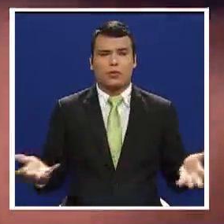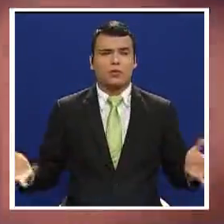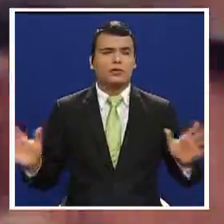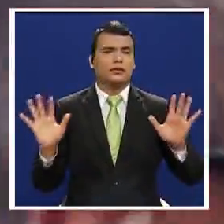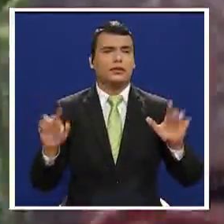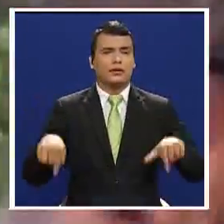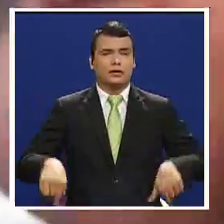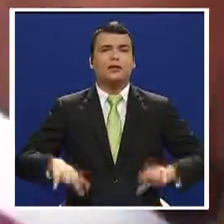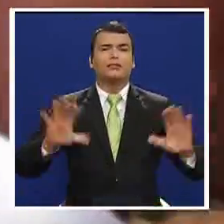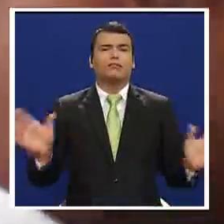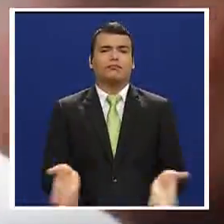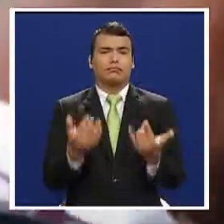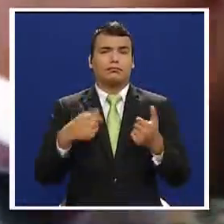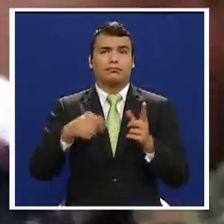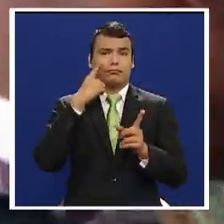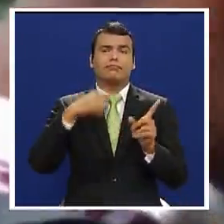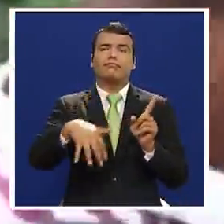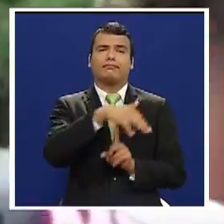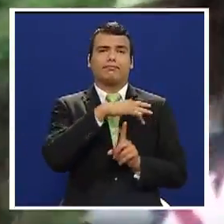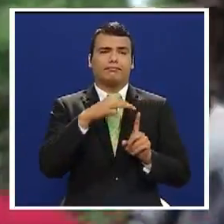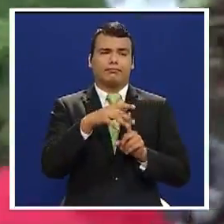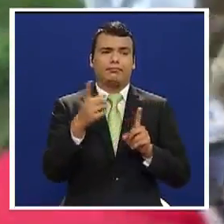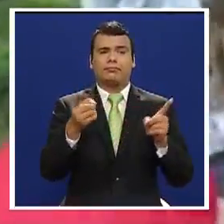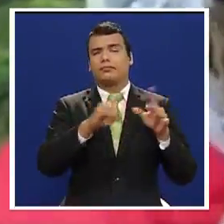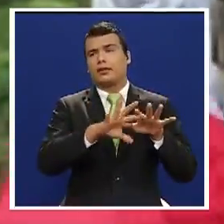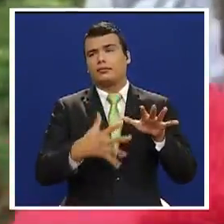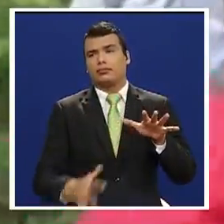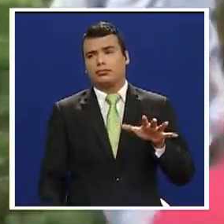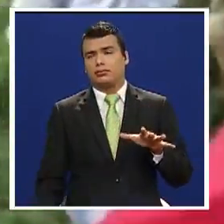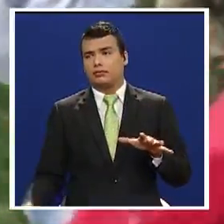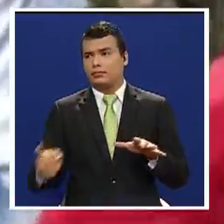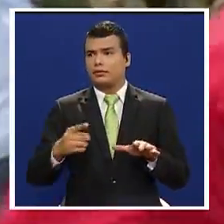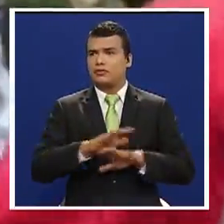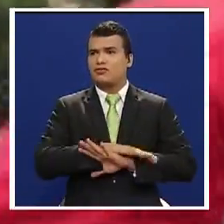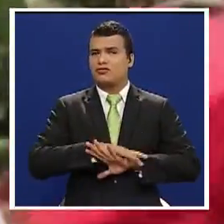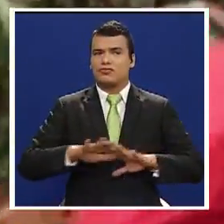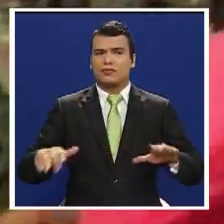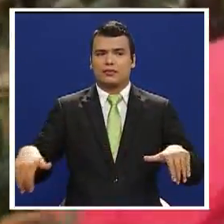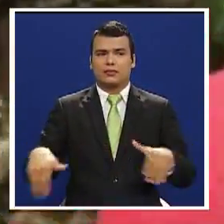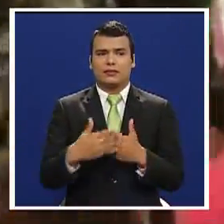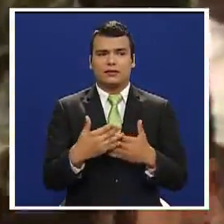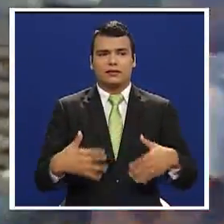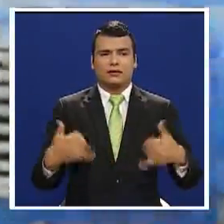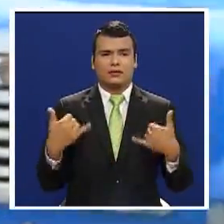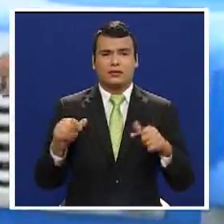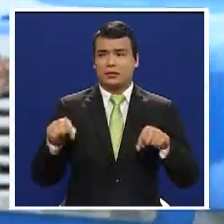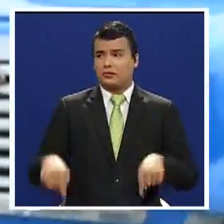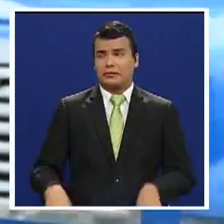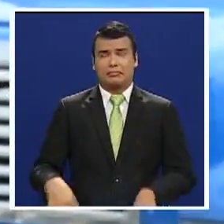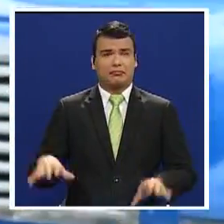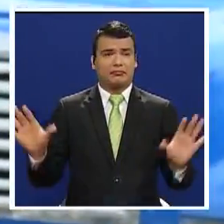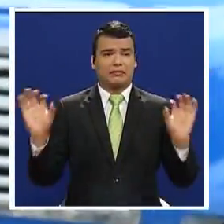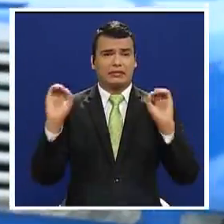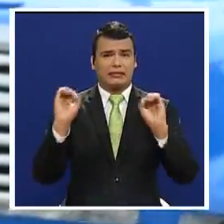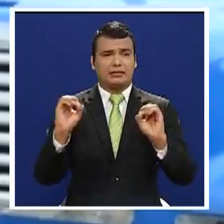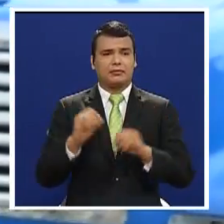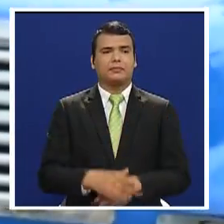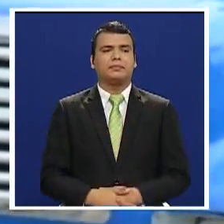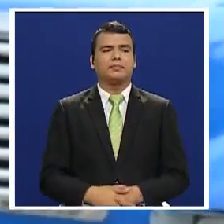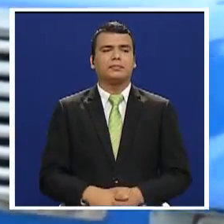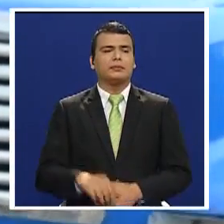una grieta en la parte de arriba, y eso constantemente se va a venir presentando este derrumbe en este sector. Otros más arriesgados